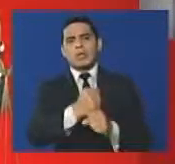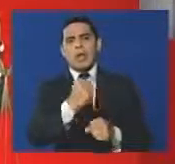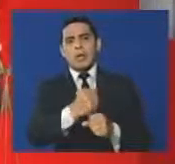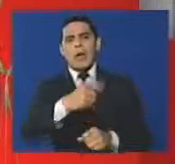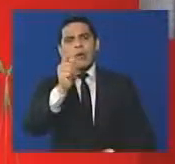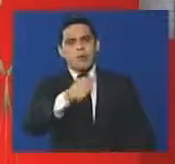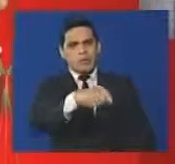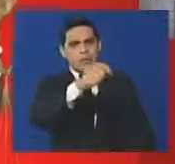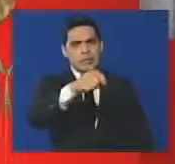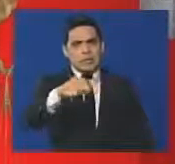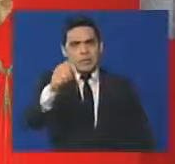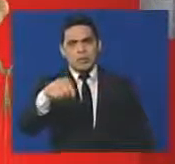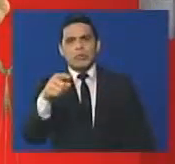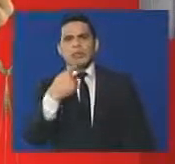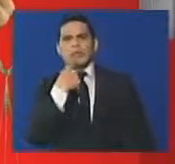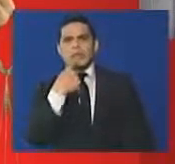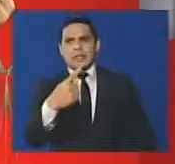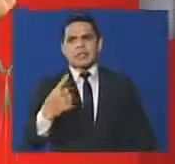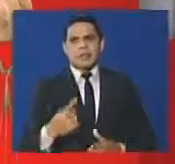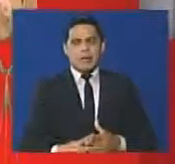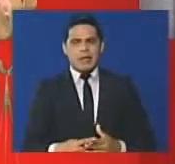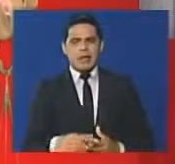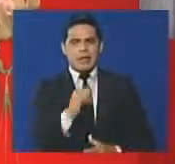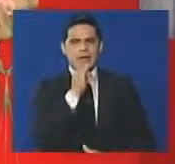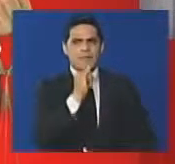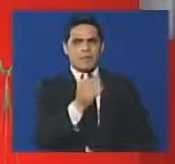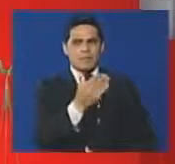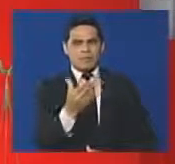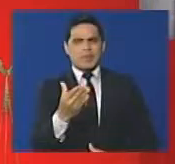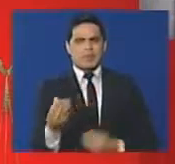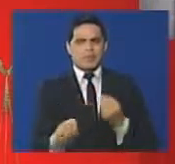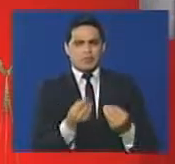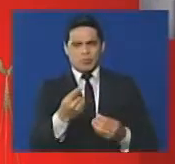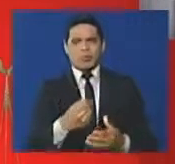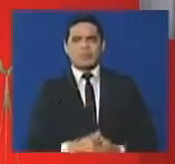quería que usted nos relatara en una reseña retroactiva el tema.